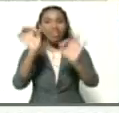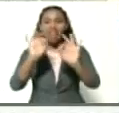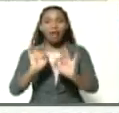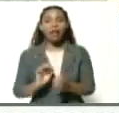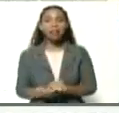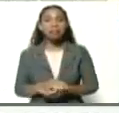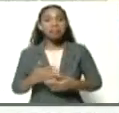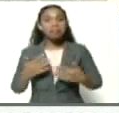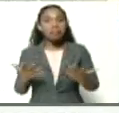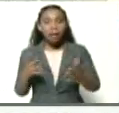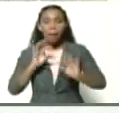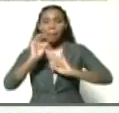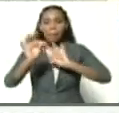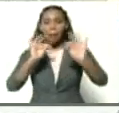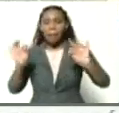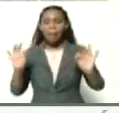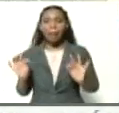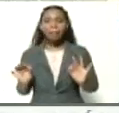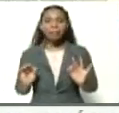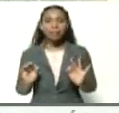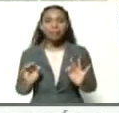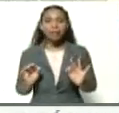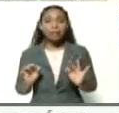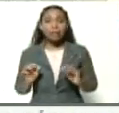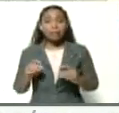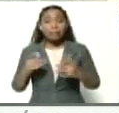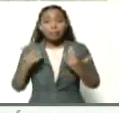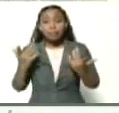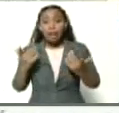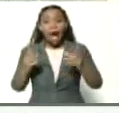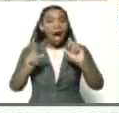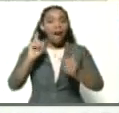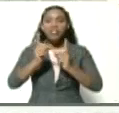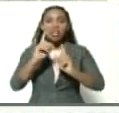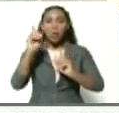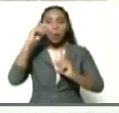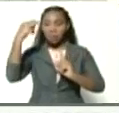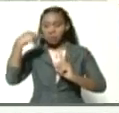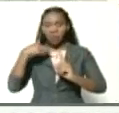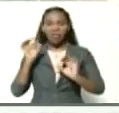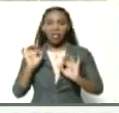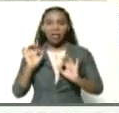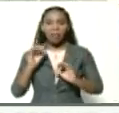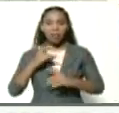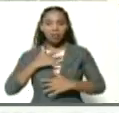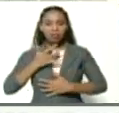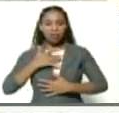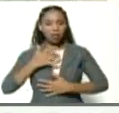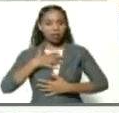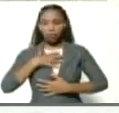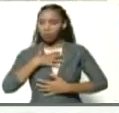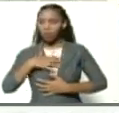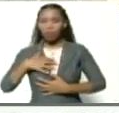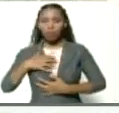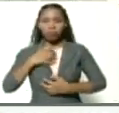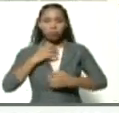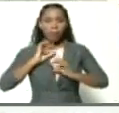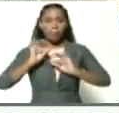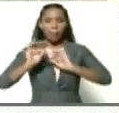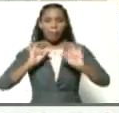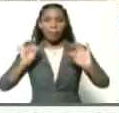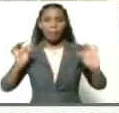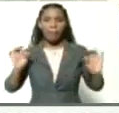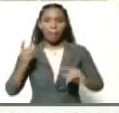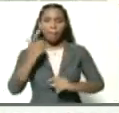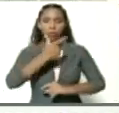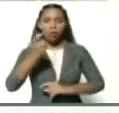y se contagia. De repente no se da cuenta, pero empieza a contagiar a todos los demás que no están